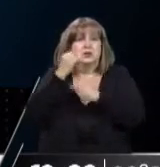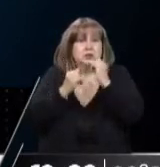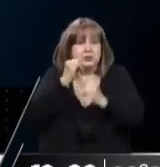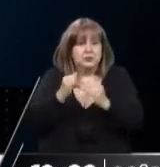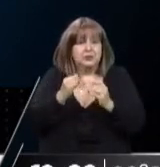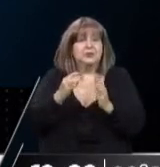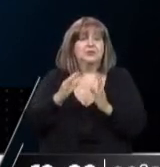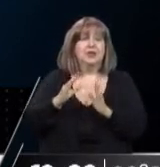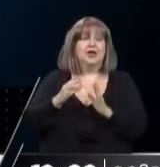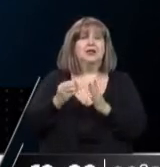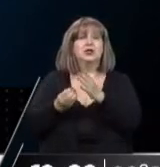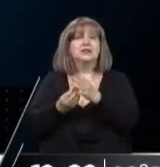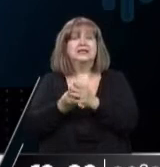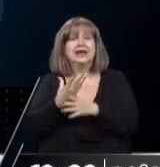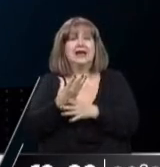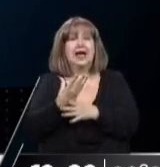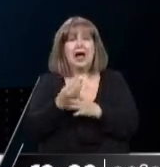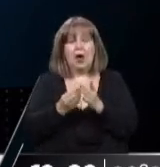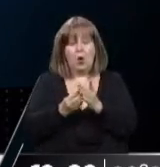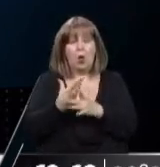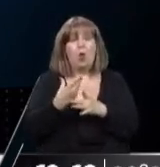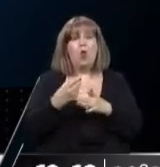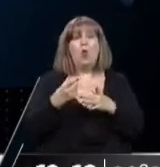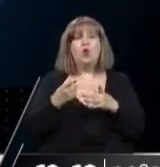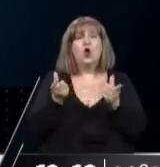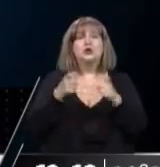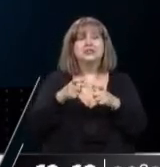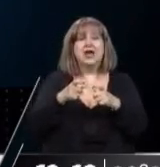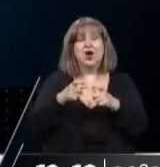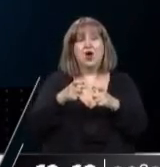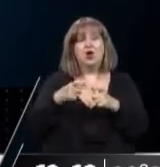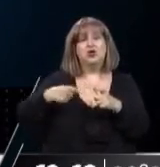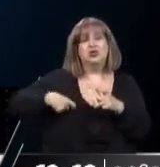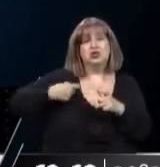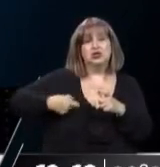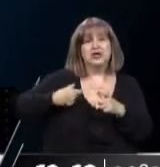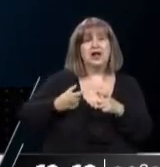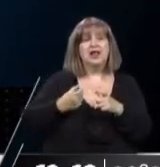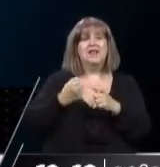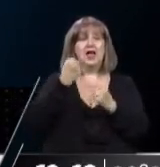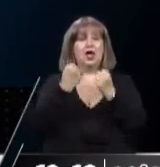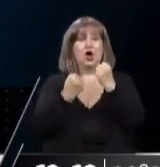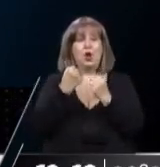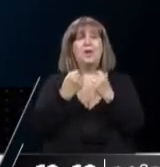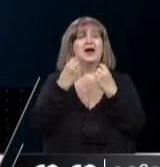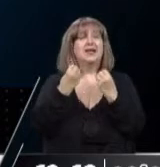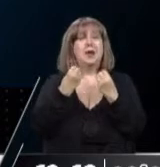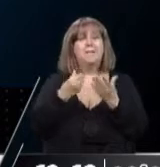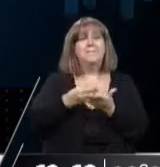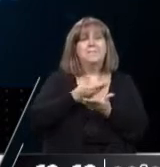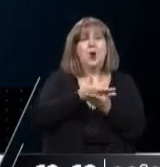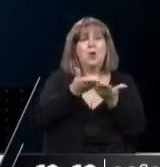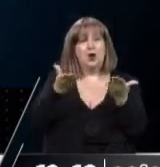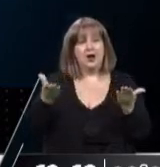consejo social de la economía popular para que el proceso